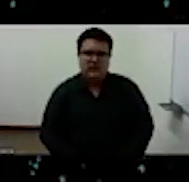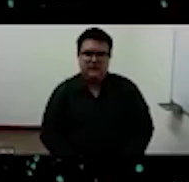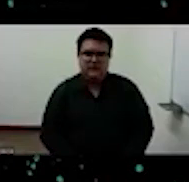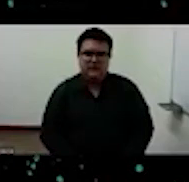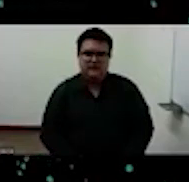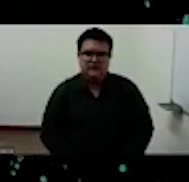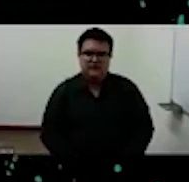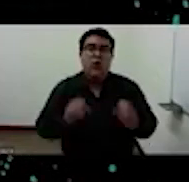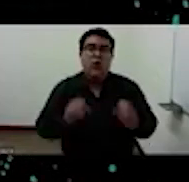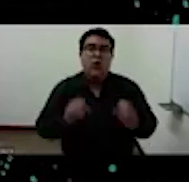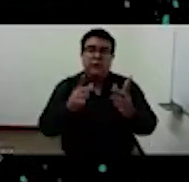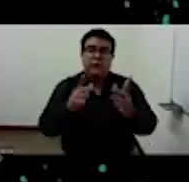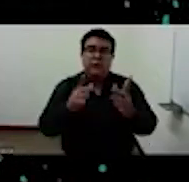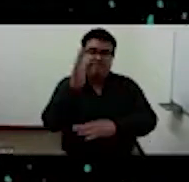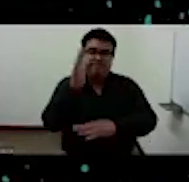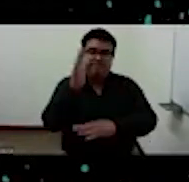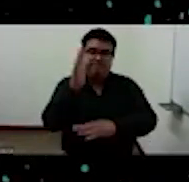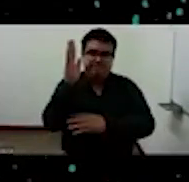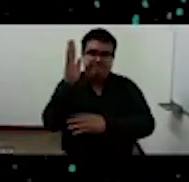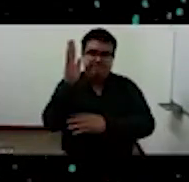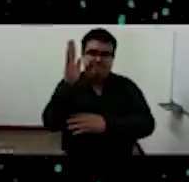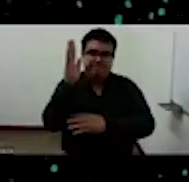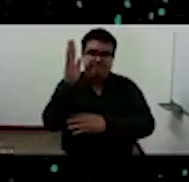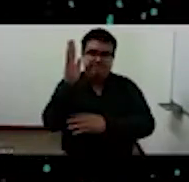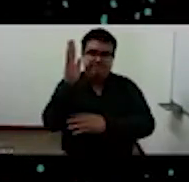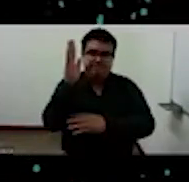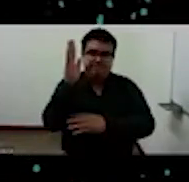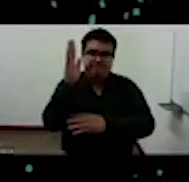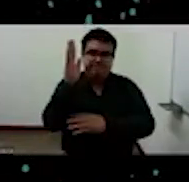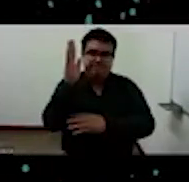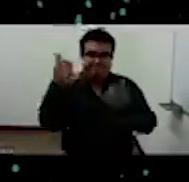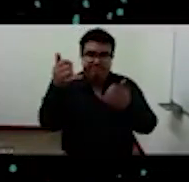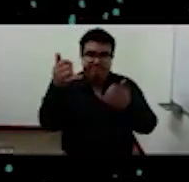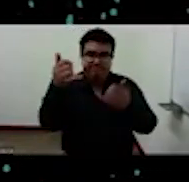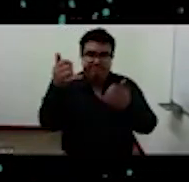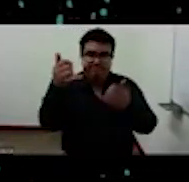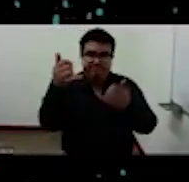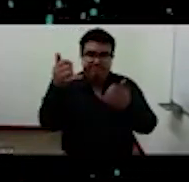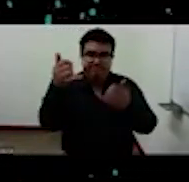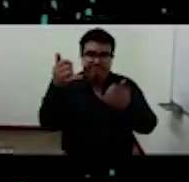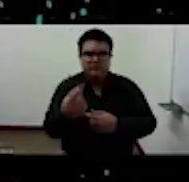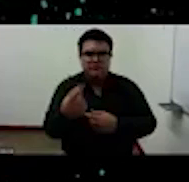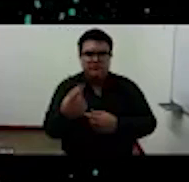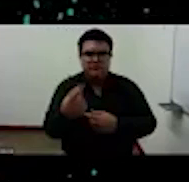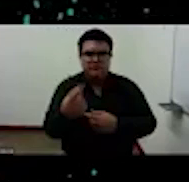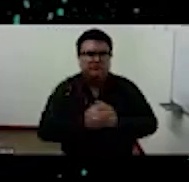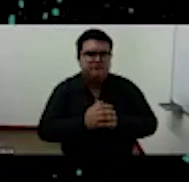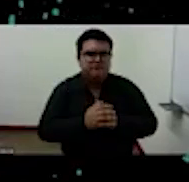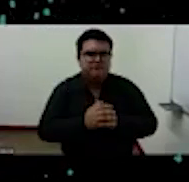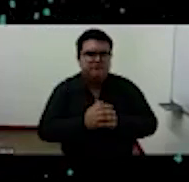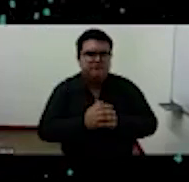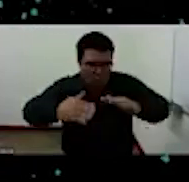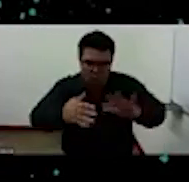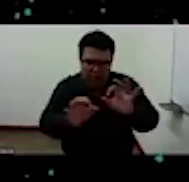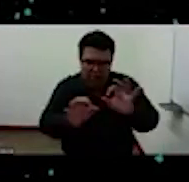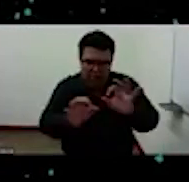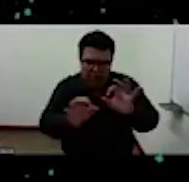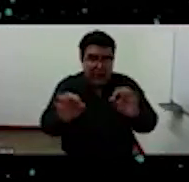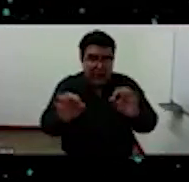Bueno, aquí Laura nos pregunta, incluso la mujer que no es parte de alguna comunidad es